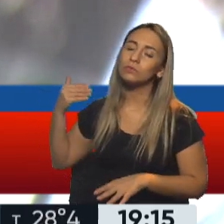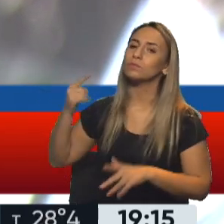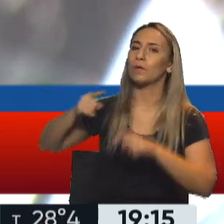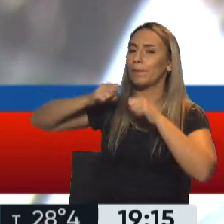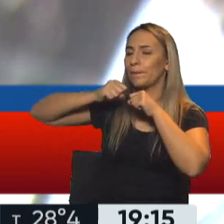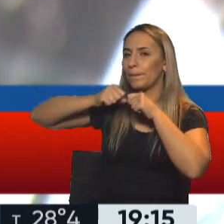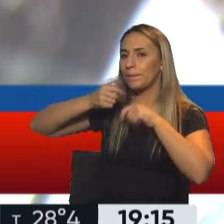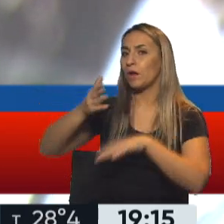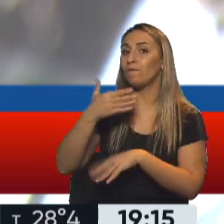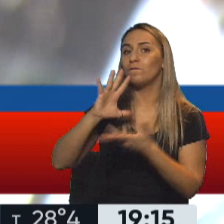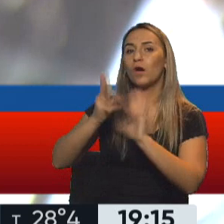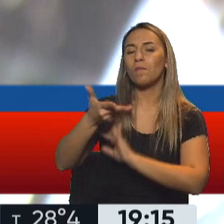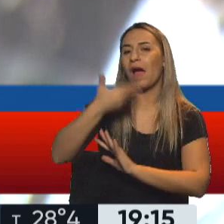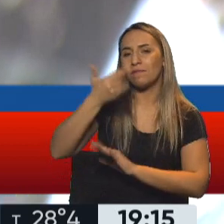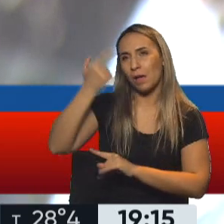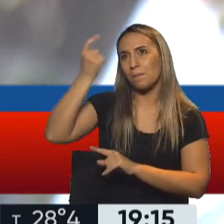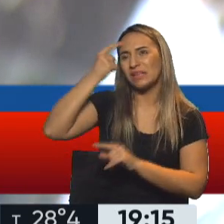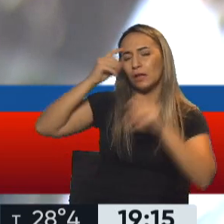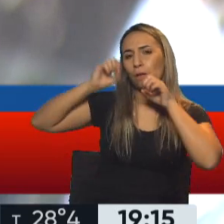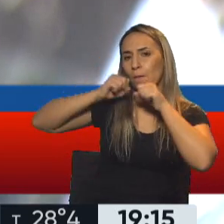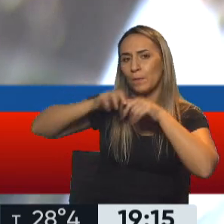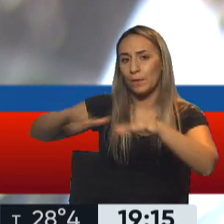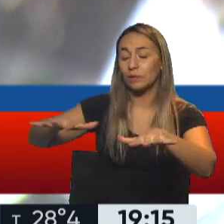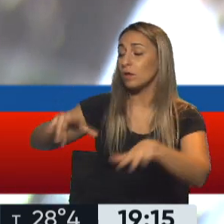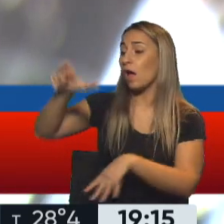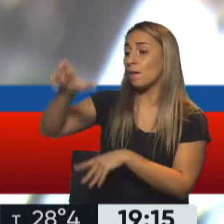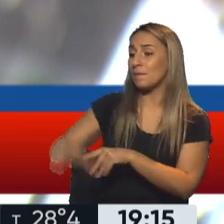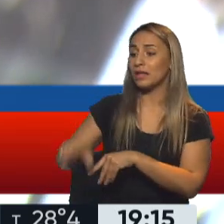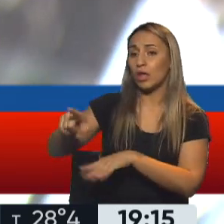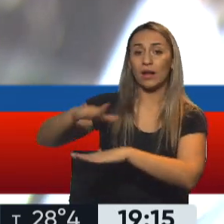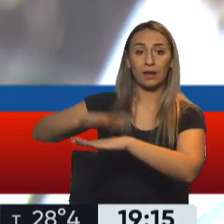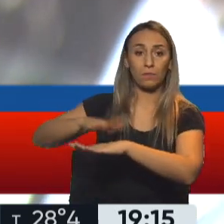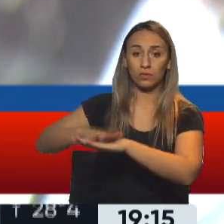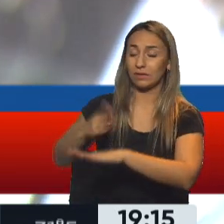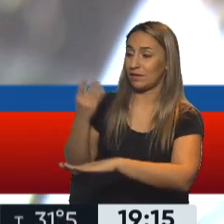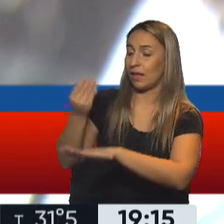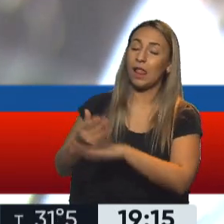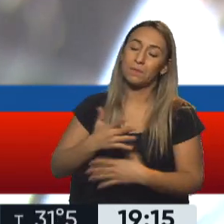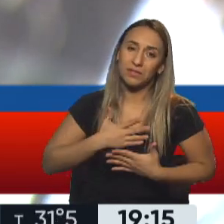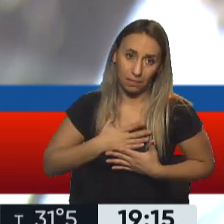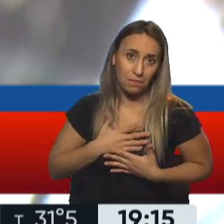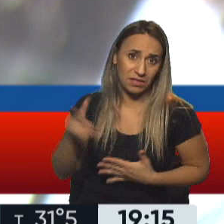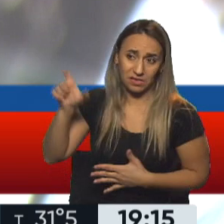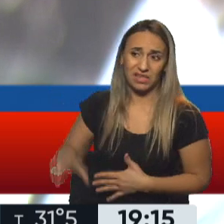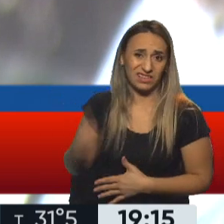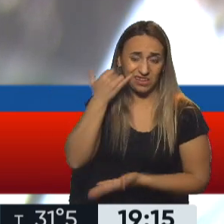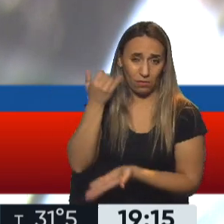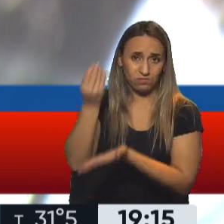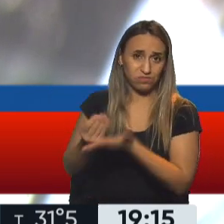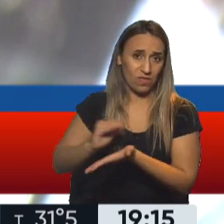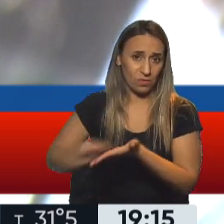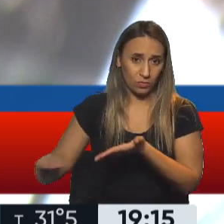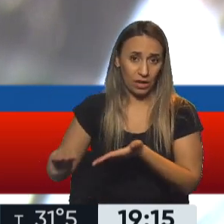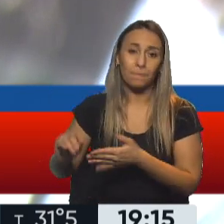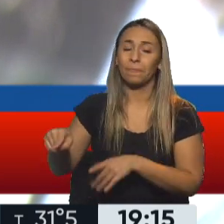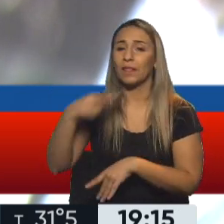instalando, que lleva a decir a un hombre que tiene responsabilidades legislativas ahora, lamentablemente, que un ser humano puede ser convertido en un